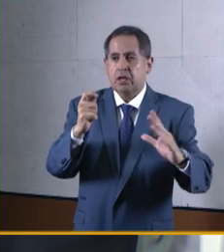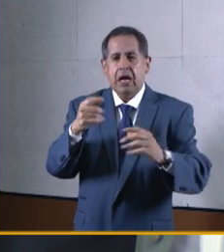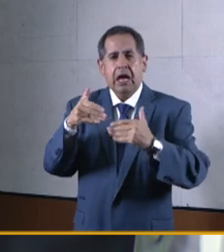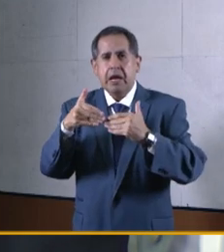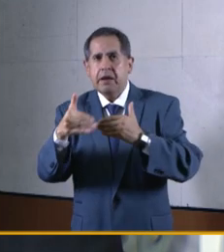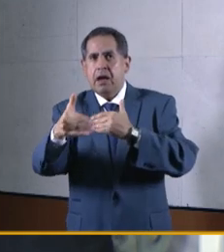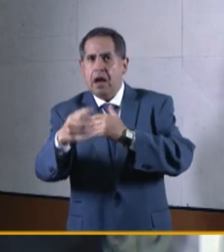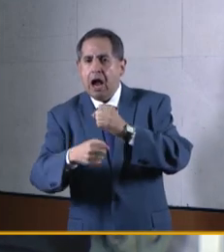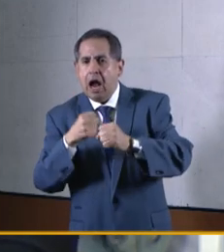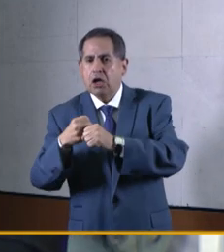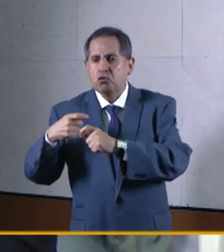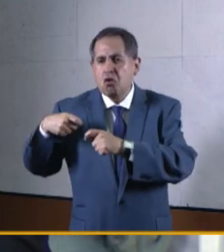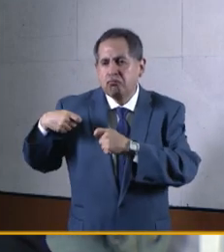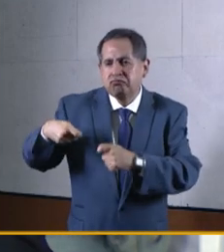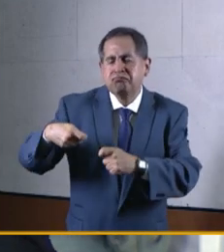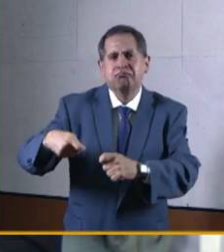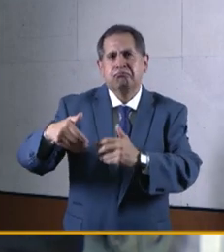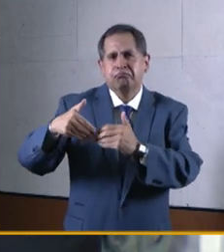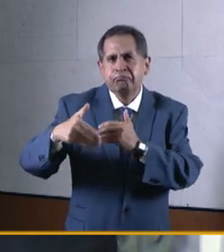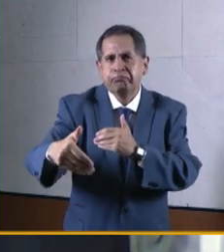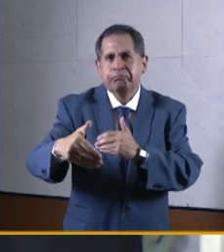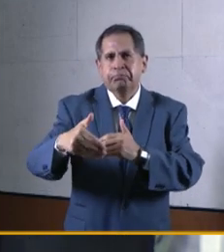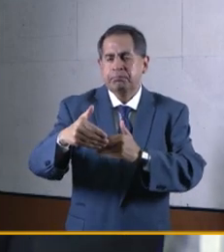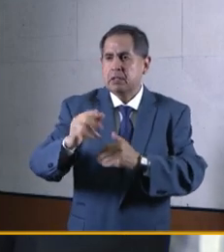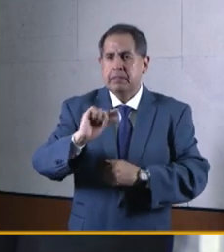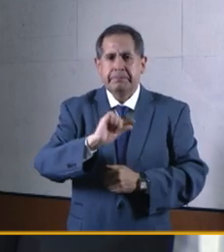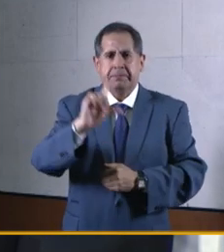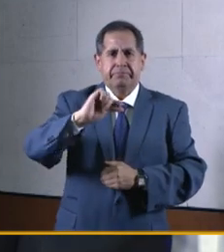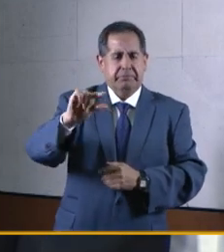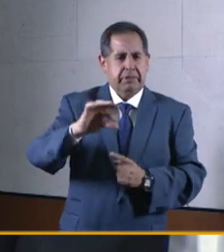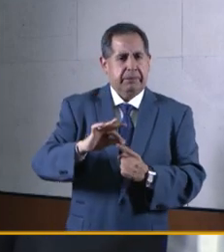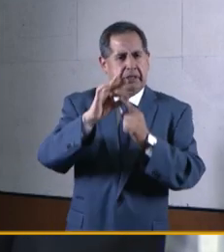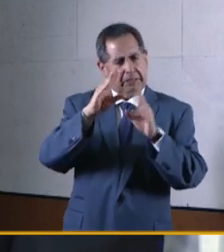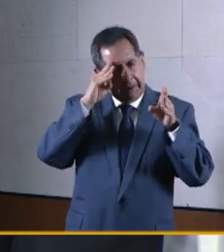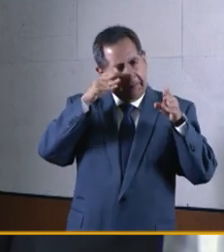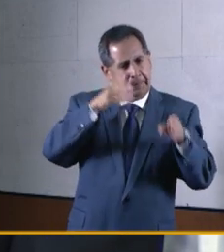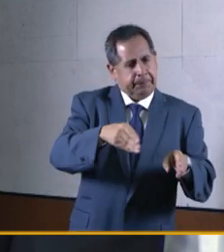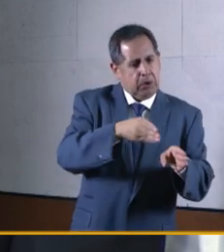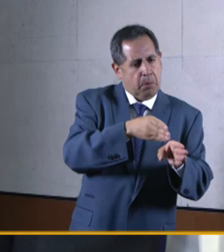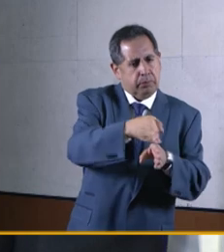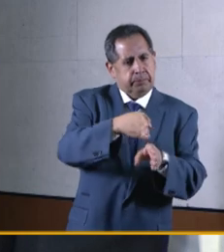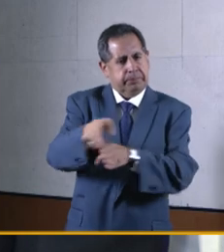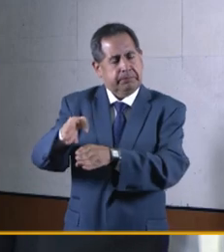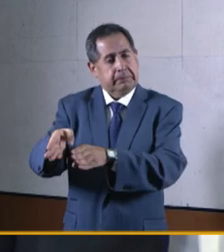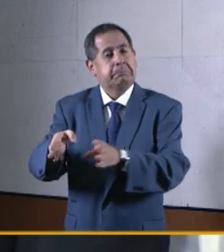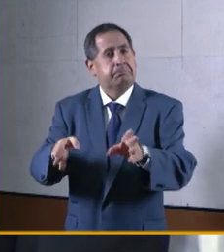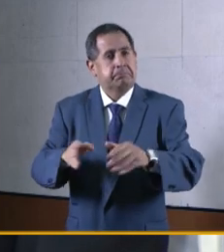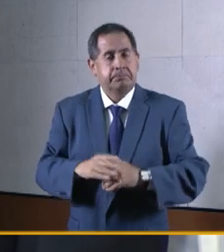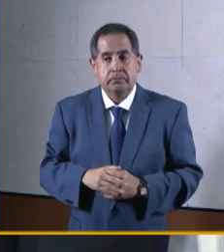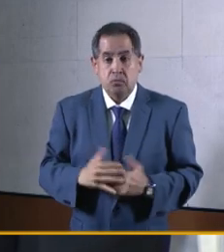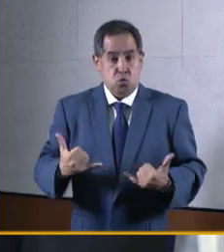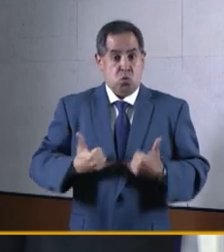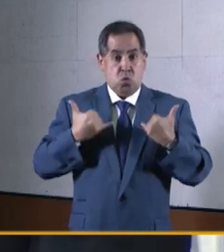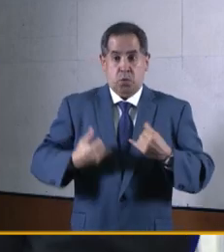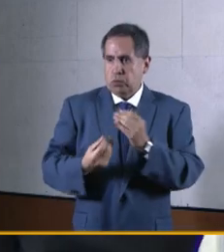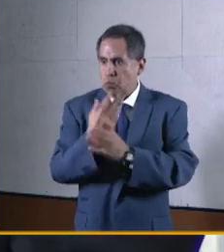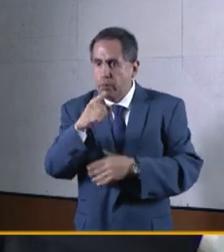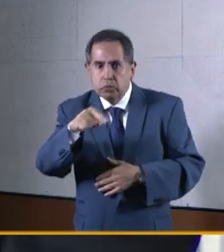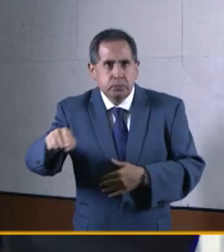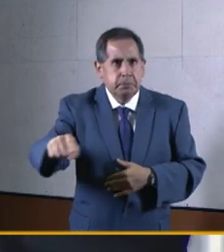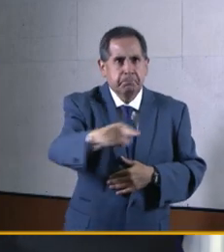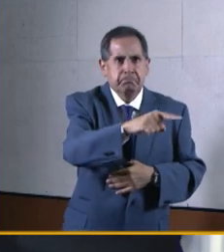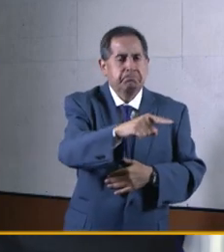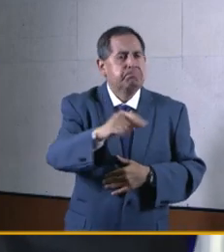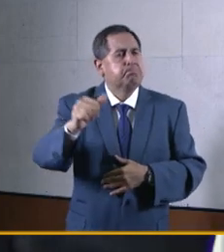las generaciones las especialidades profesionales los jóvenes que llegan hoy tendrán